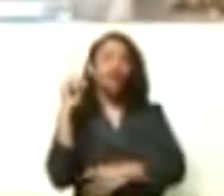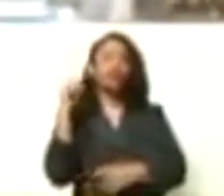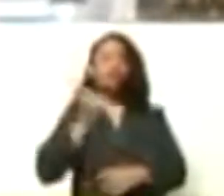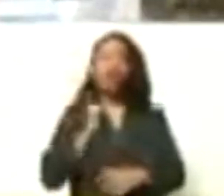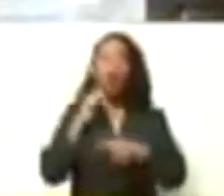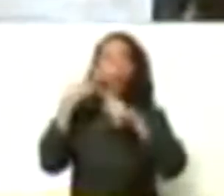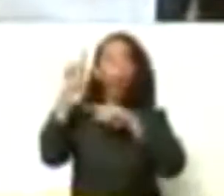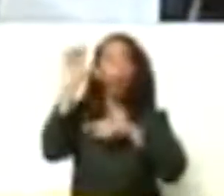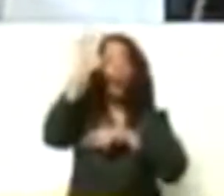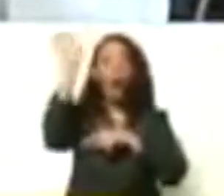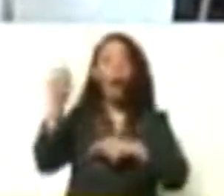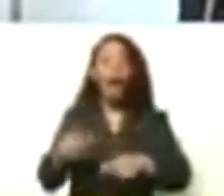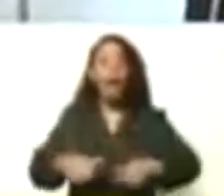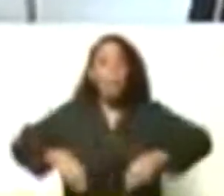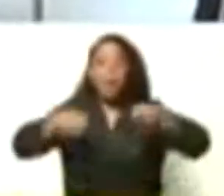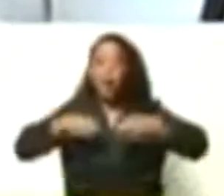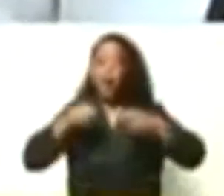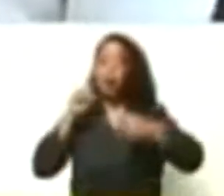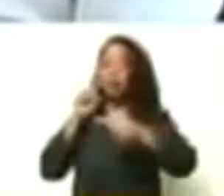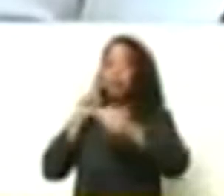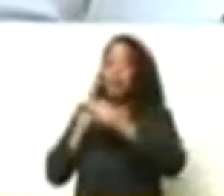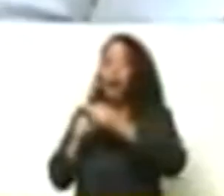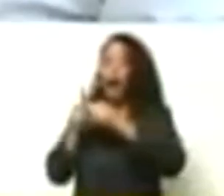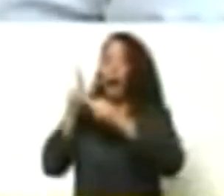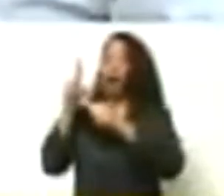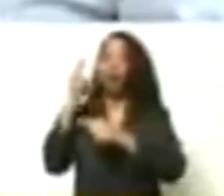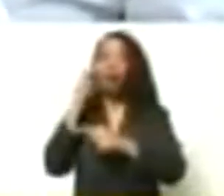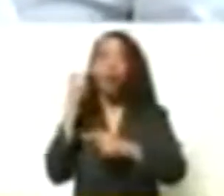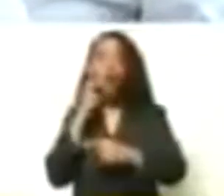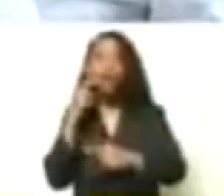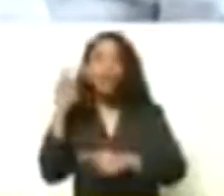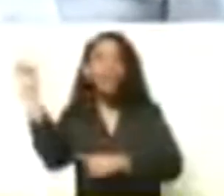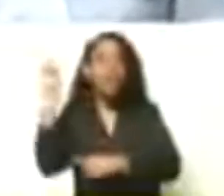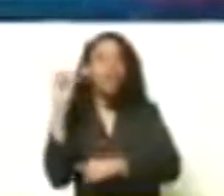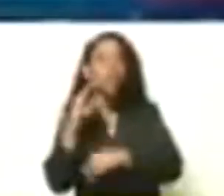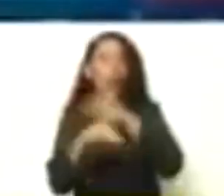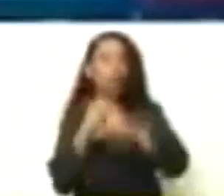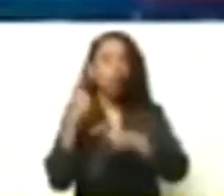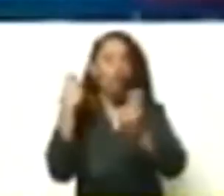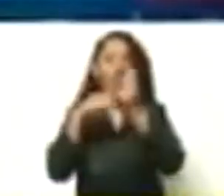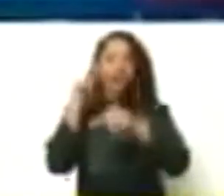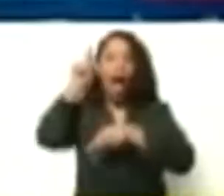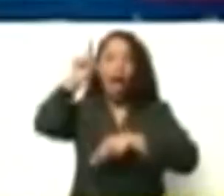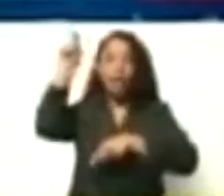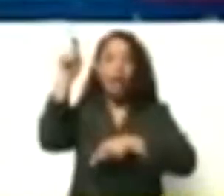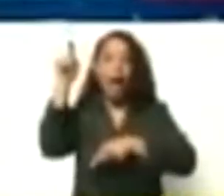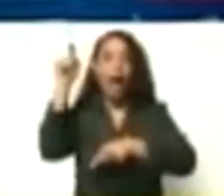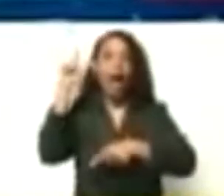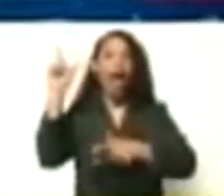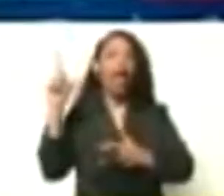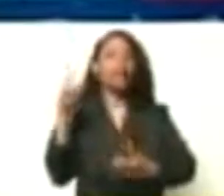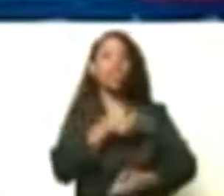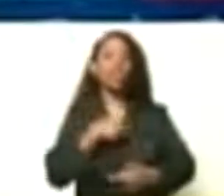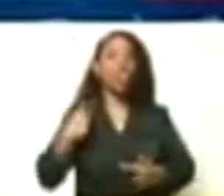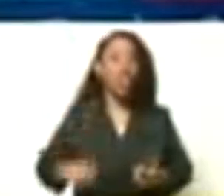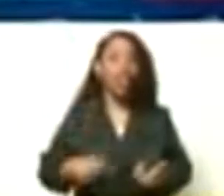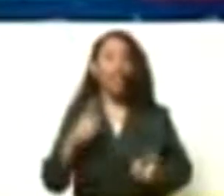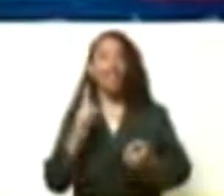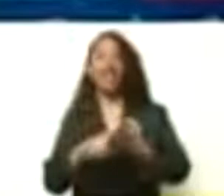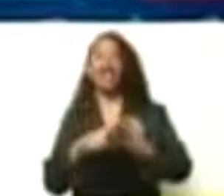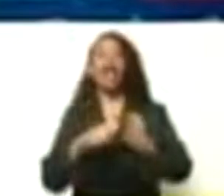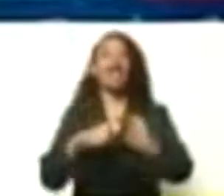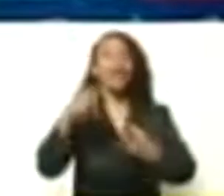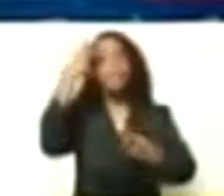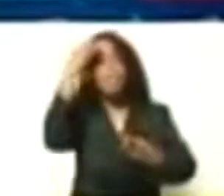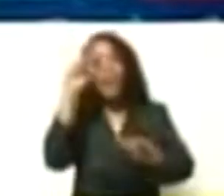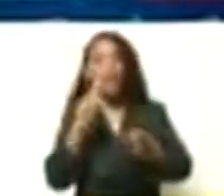un automercado y conseguir un chocolate venezolano vendido allá en Beijing, en Guangdong, en Shanghái, en Ciudad de